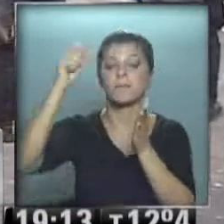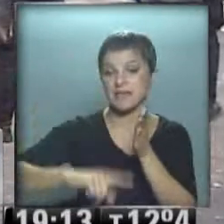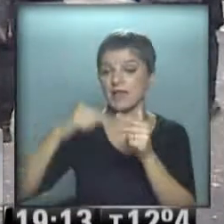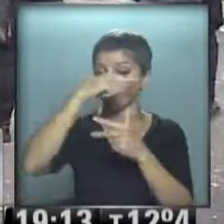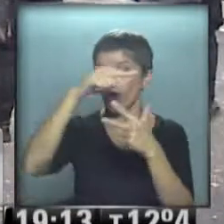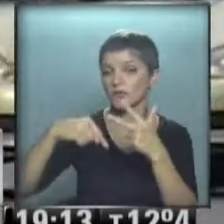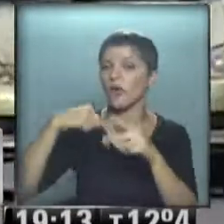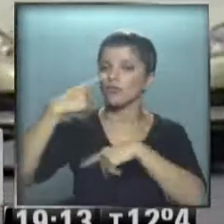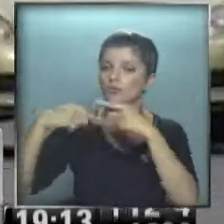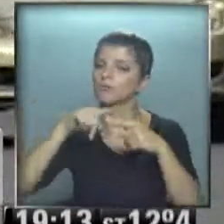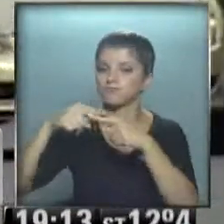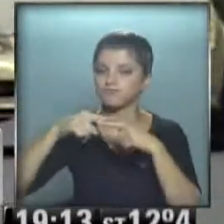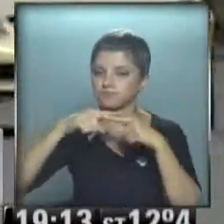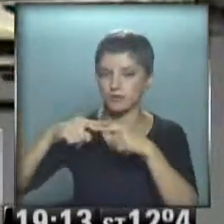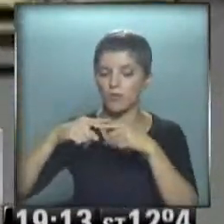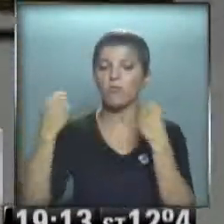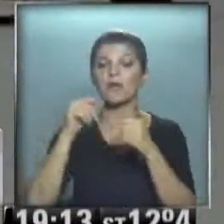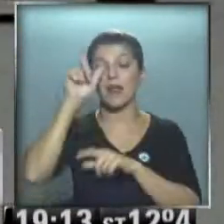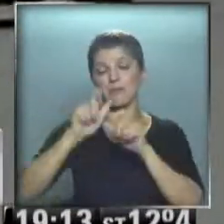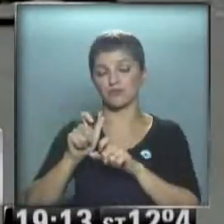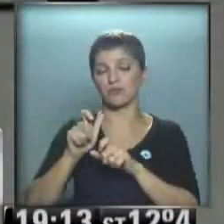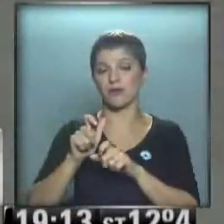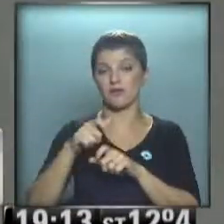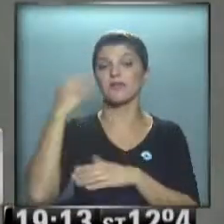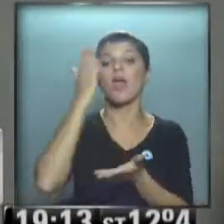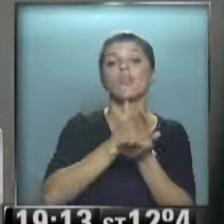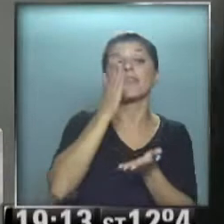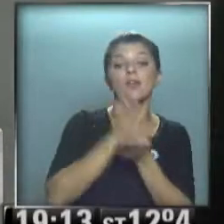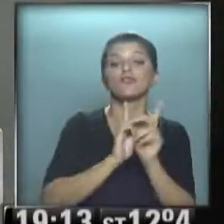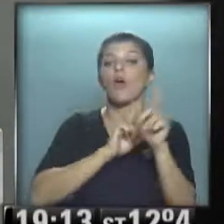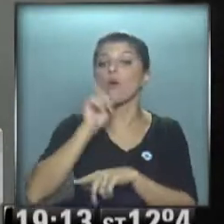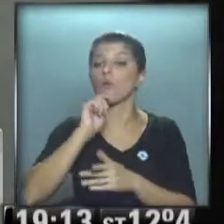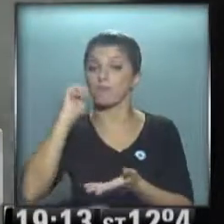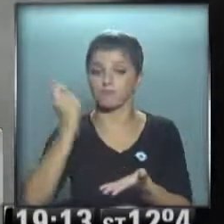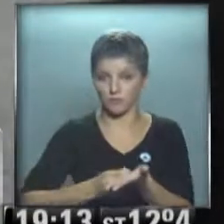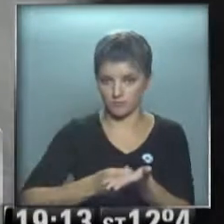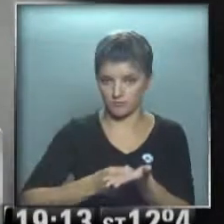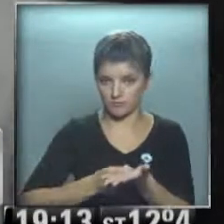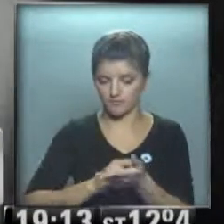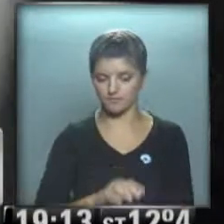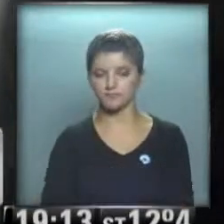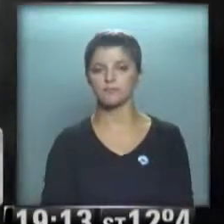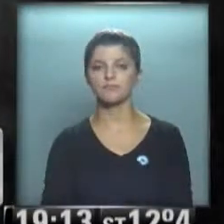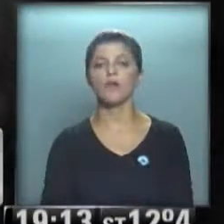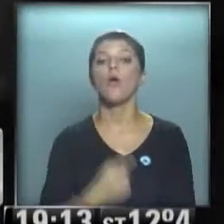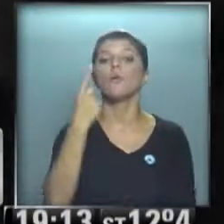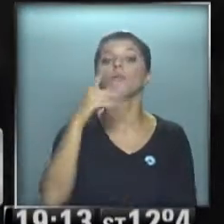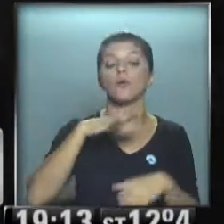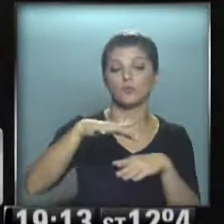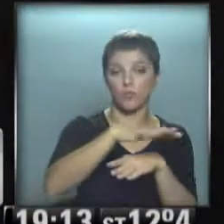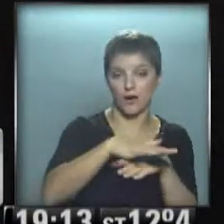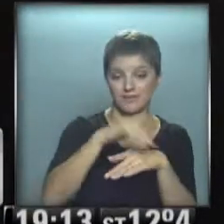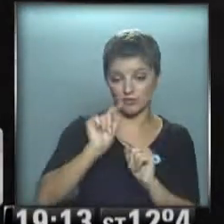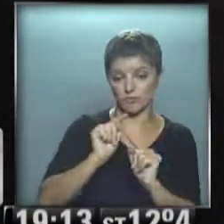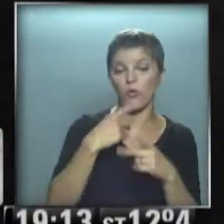punto de debate por las alteraciones que sufren diversos derechos constitucionales y personales. Por el lado de quienes protagonizan